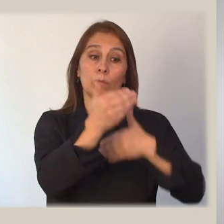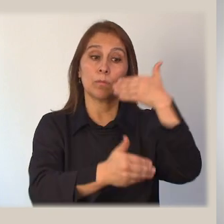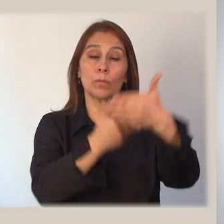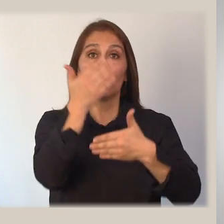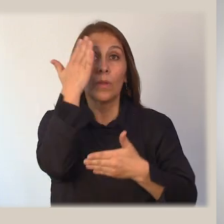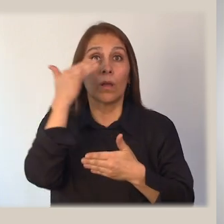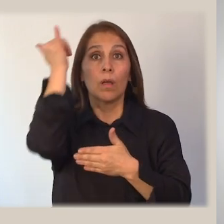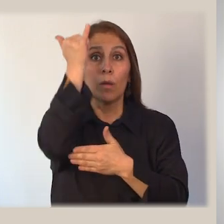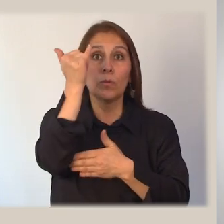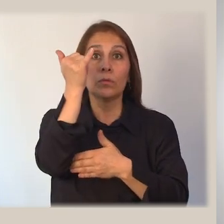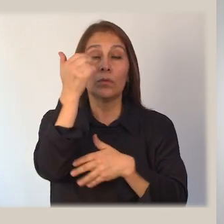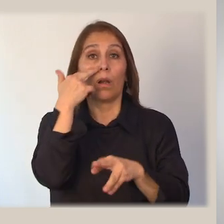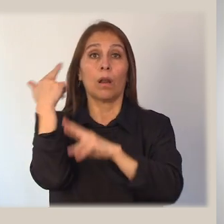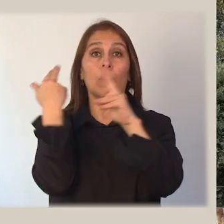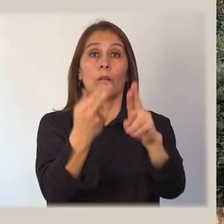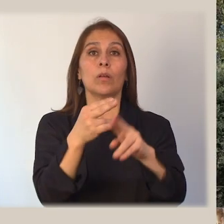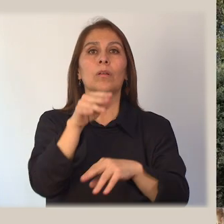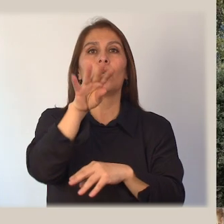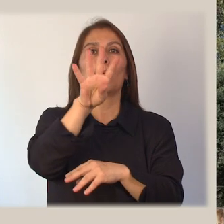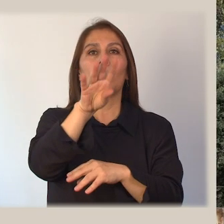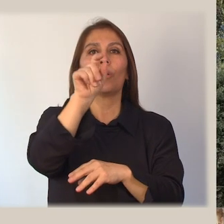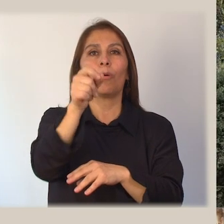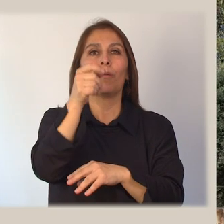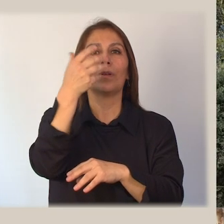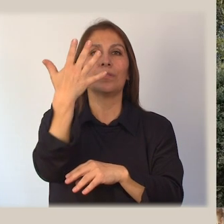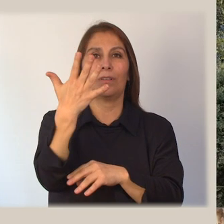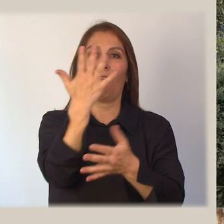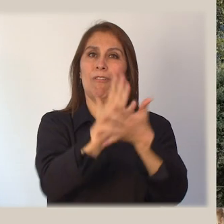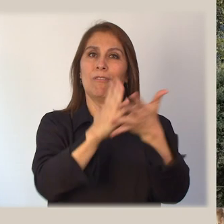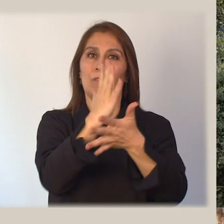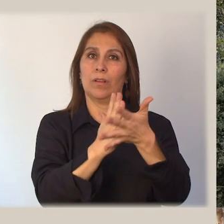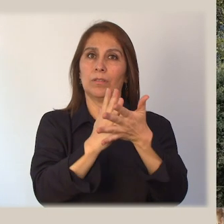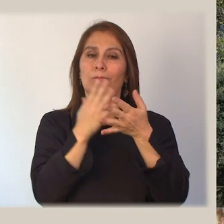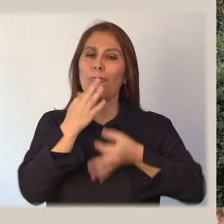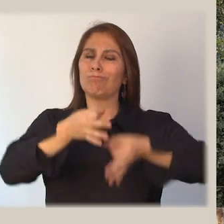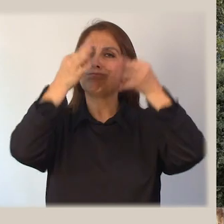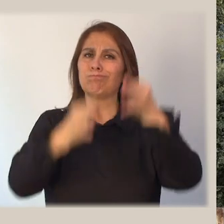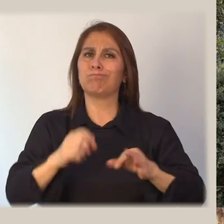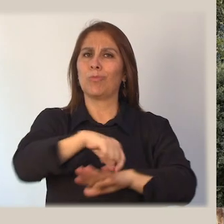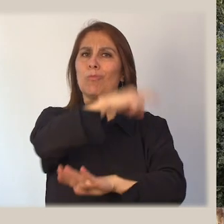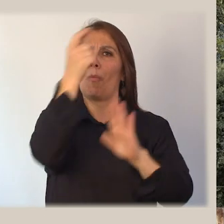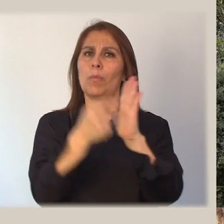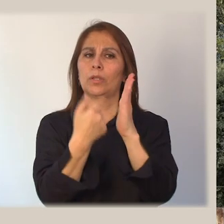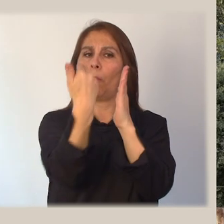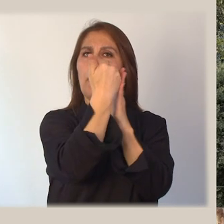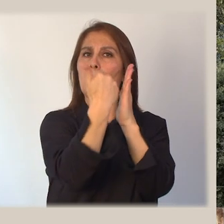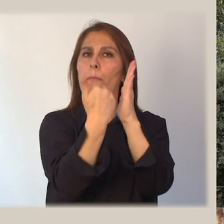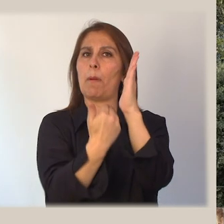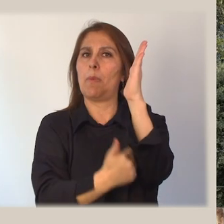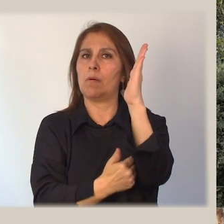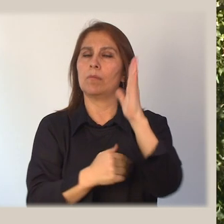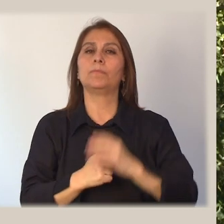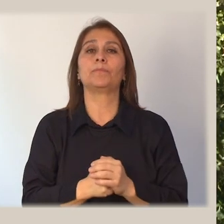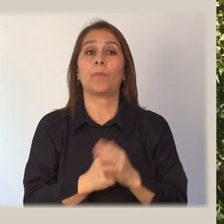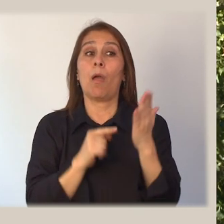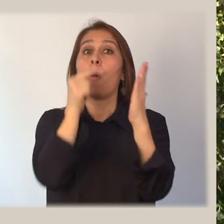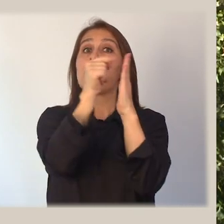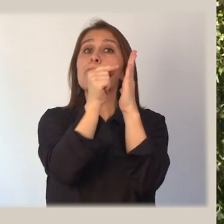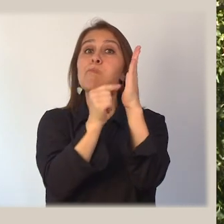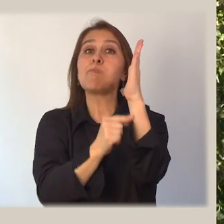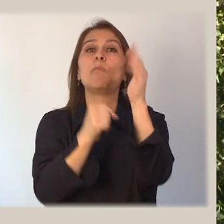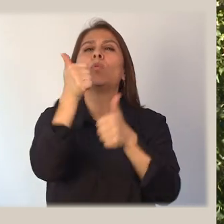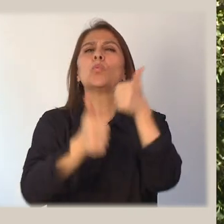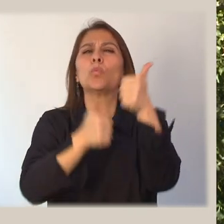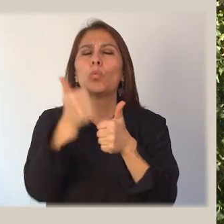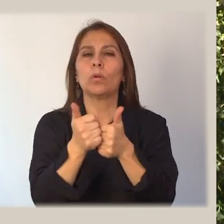factor procesos académicos tuvo una valoración de 4.5, lo cual indica un cumplimiento pleno de los aspectos asociados. Dentro de